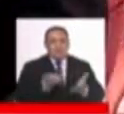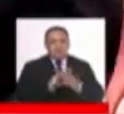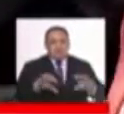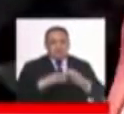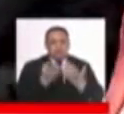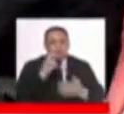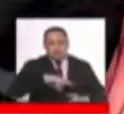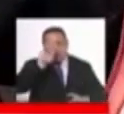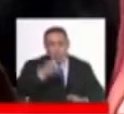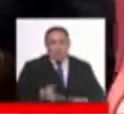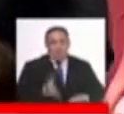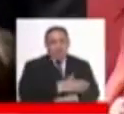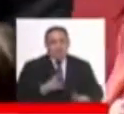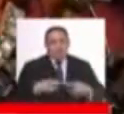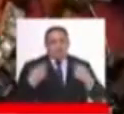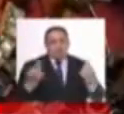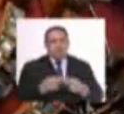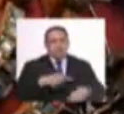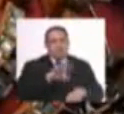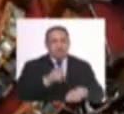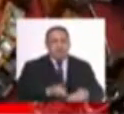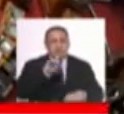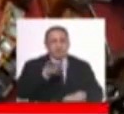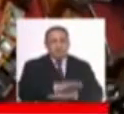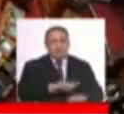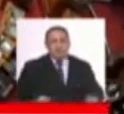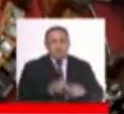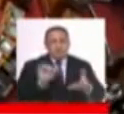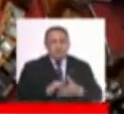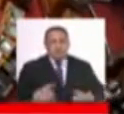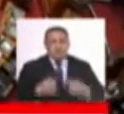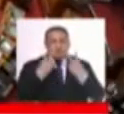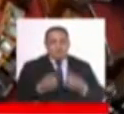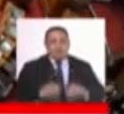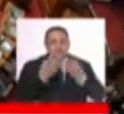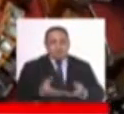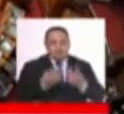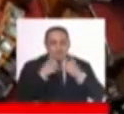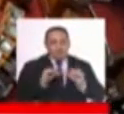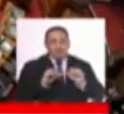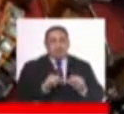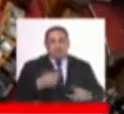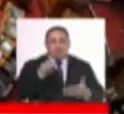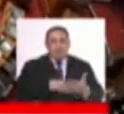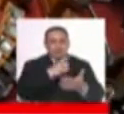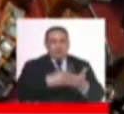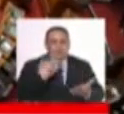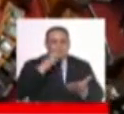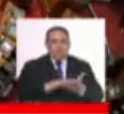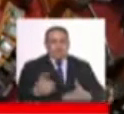menos desmantelado, el que no se ha desmantelado de los funcionarios, como ha pasado con salud, educación, ¿no?